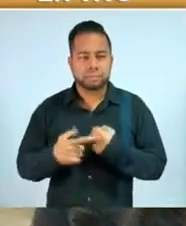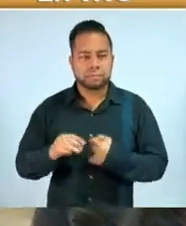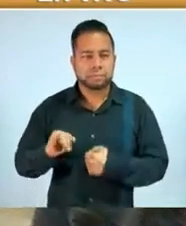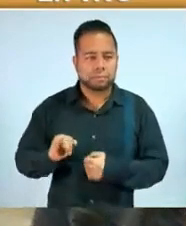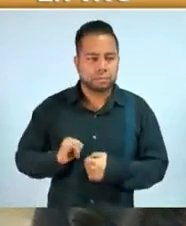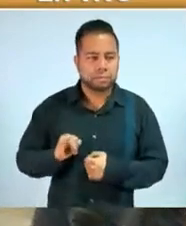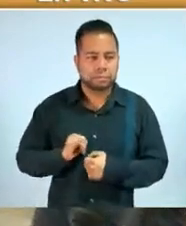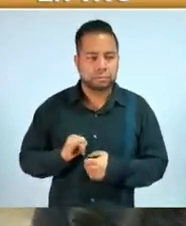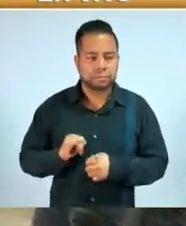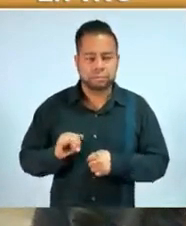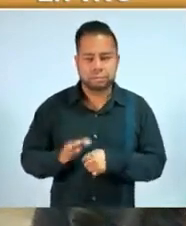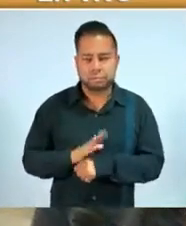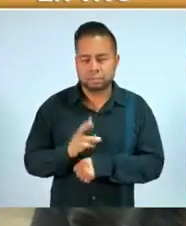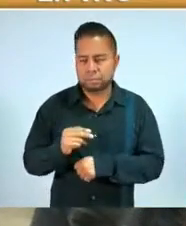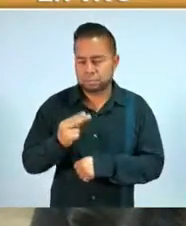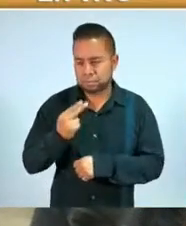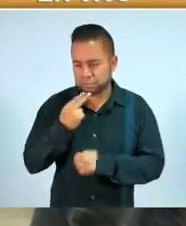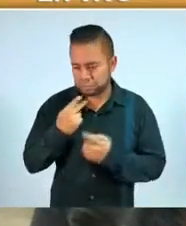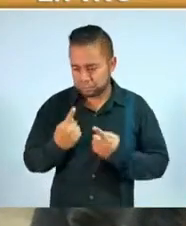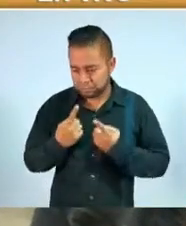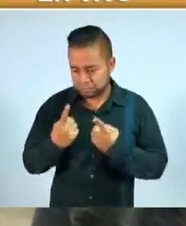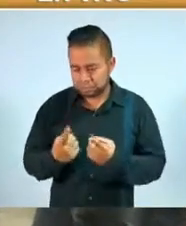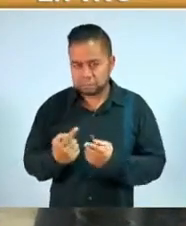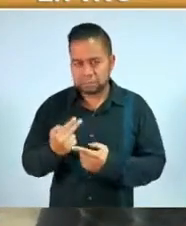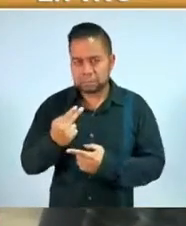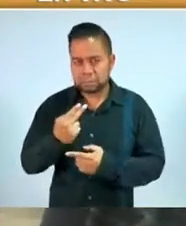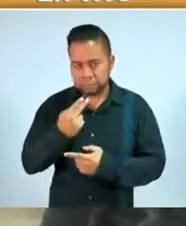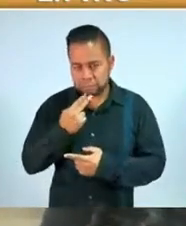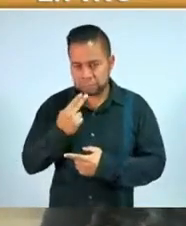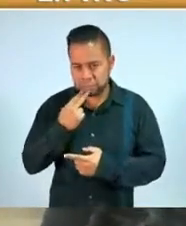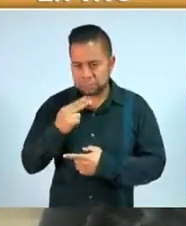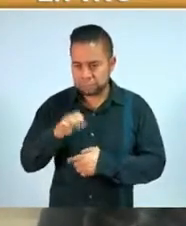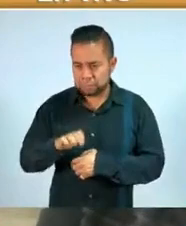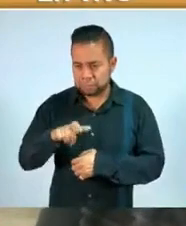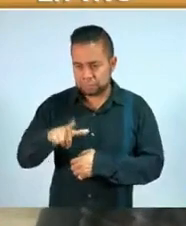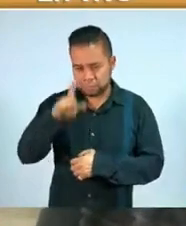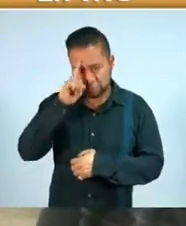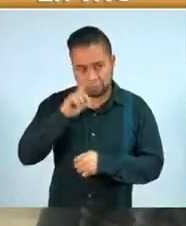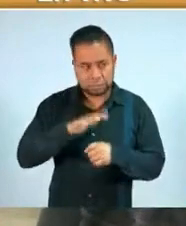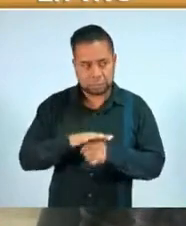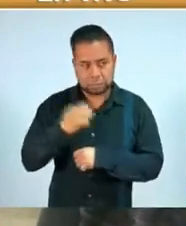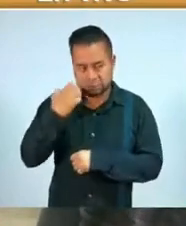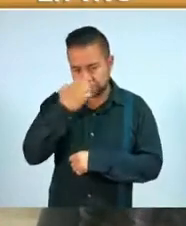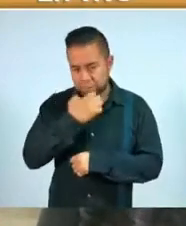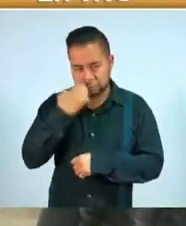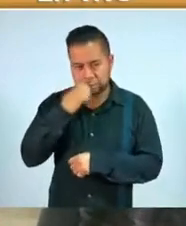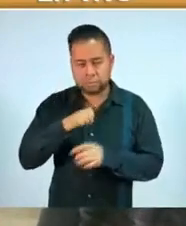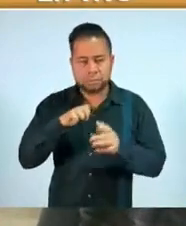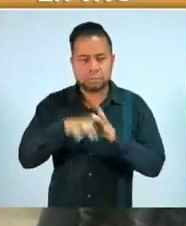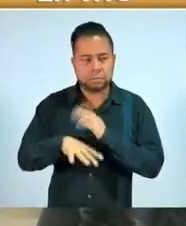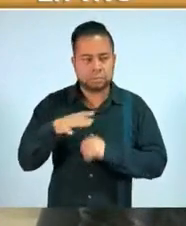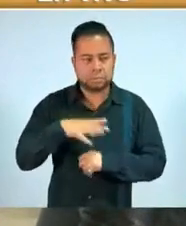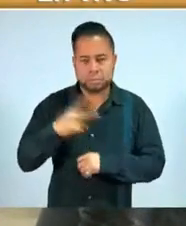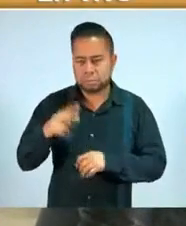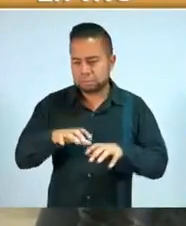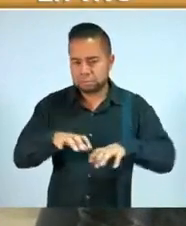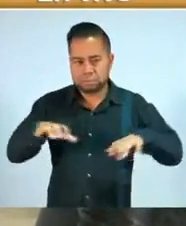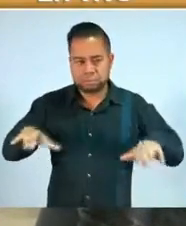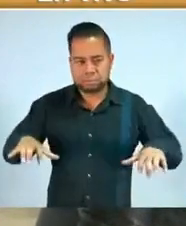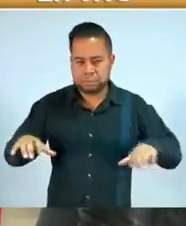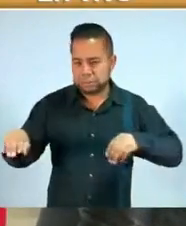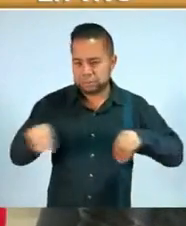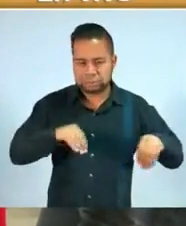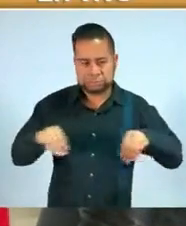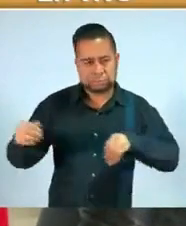¿Por qué no brindarle un servicio especial del Citibus a las áreas escolares? En este caso, por ejemplo, hay dos áreas que son muy